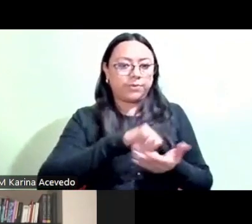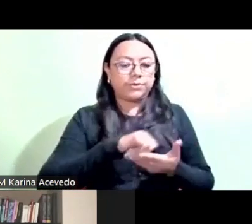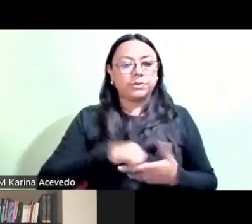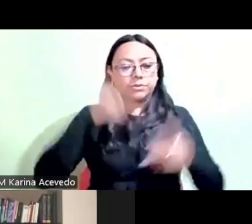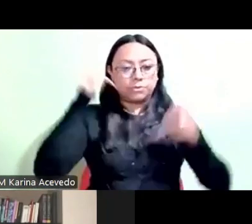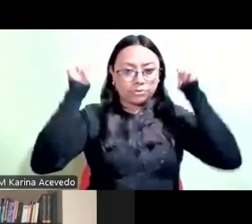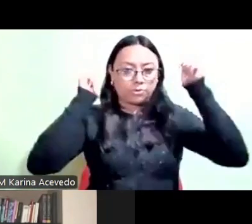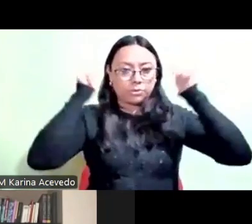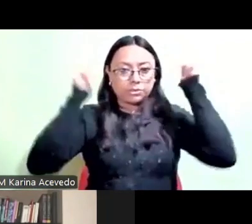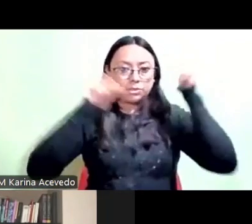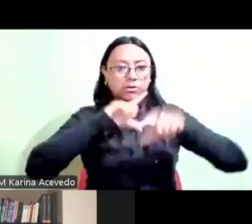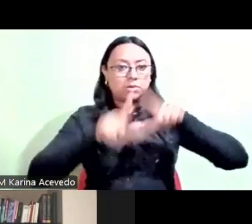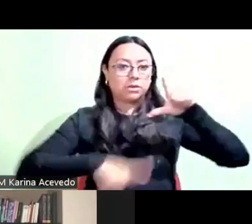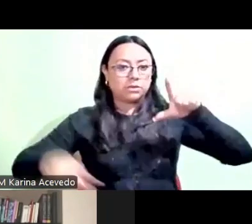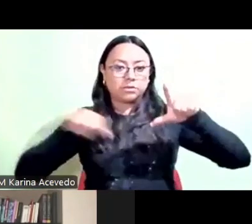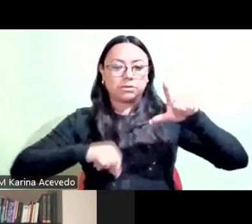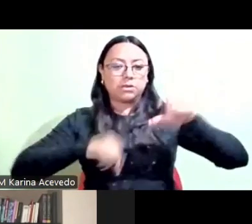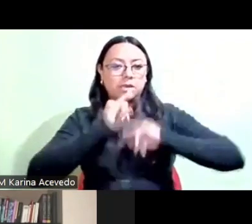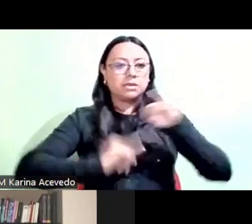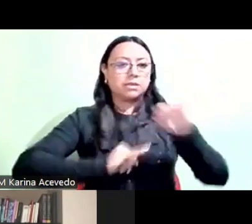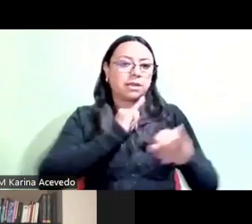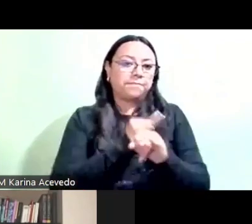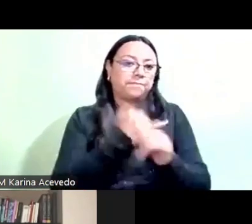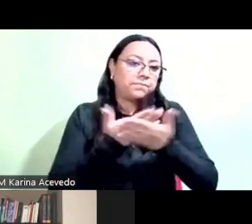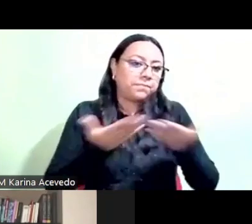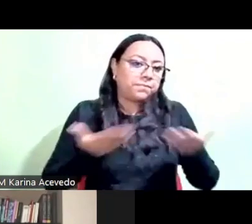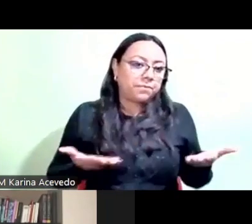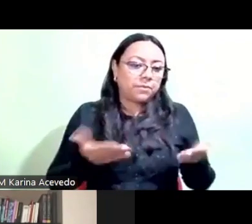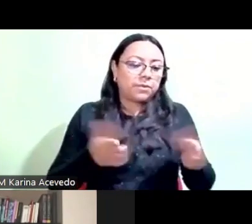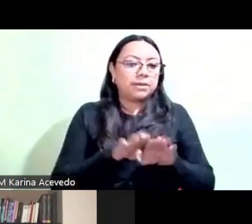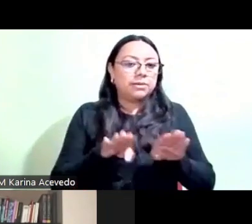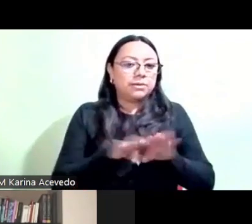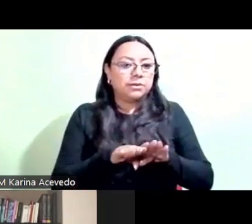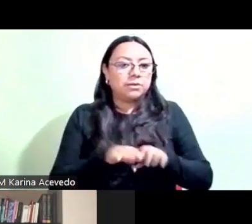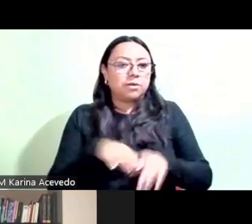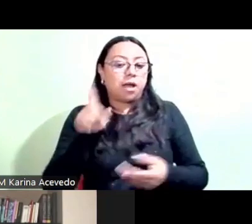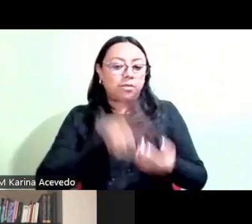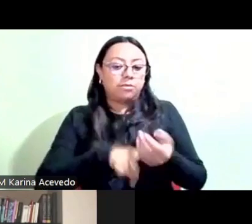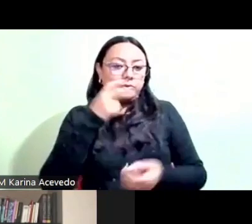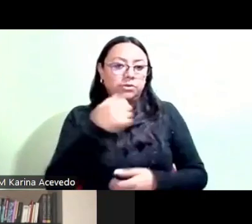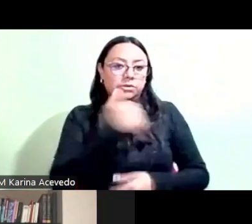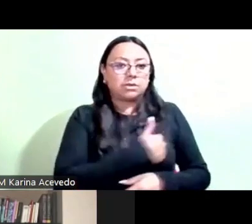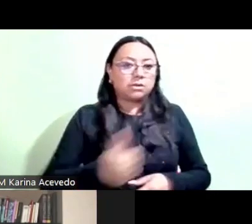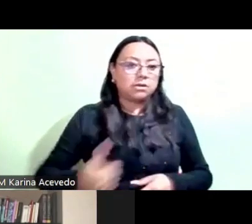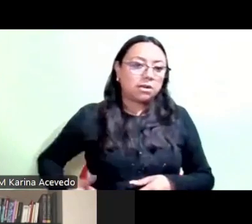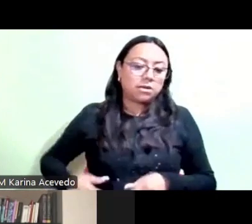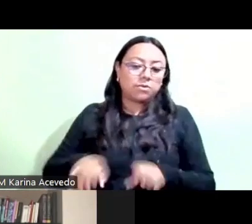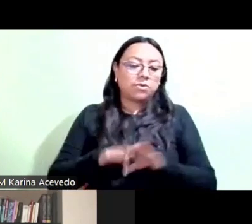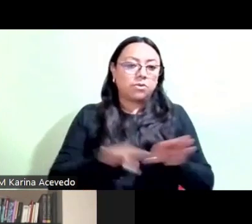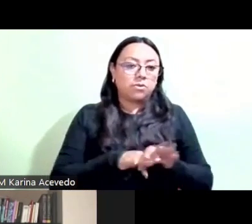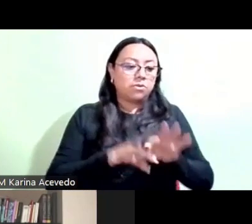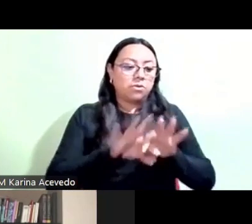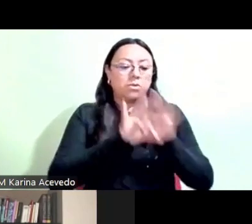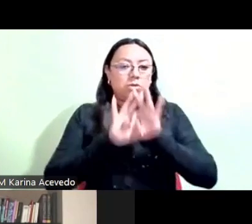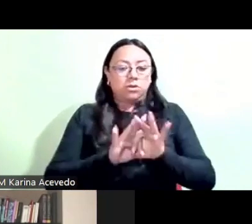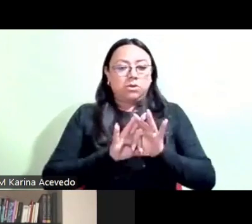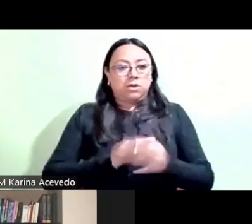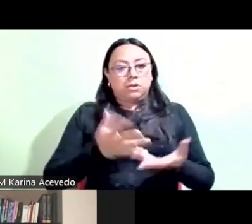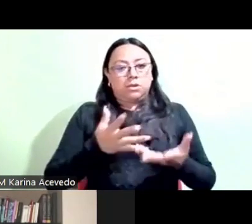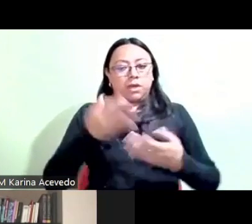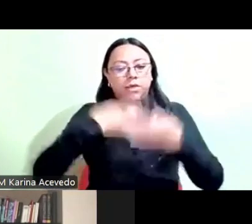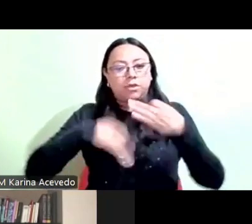relación al ordenamiento territorial, establece como estructura urbana en la Alcaldía Cuauhtémoc la unificación del conjunto de esfuerzos de todos los actores